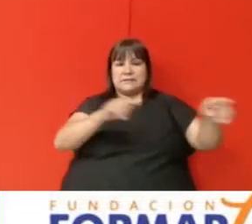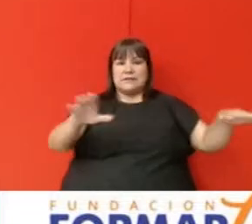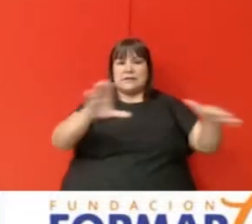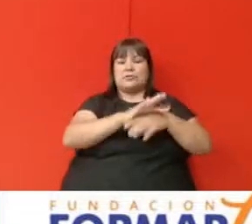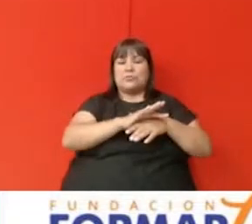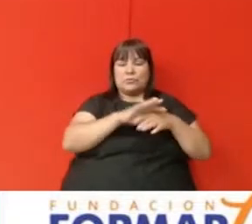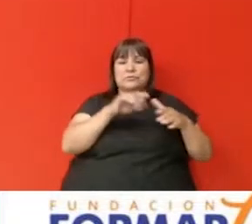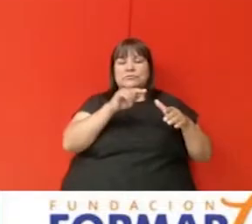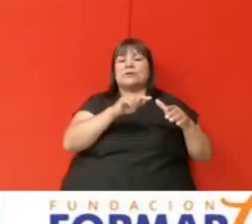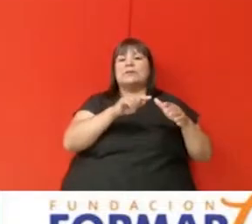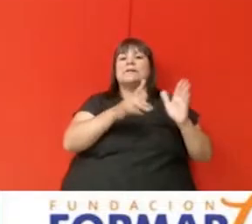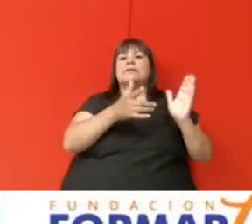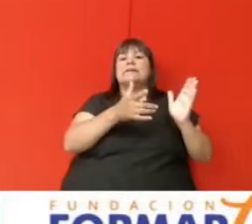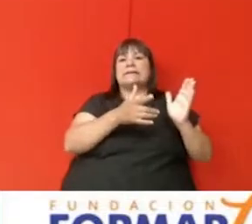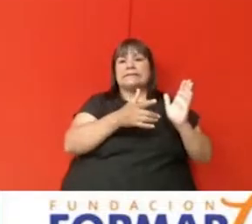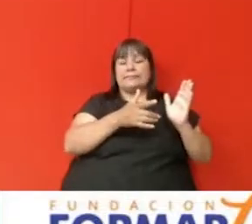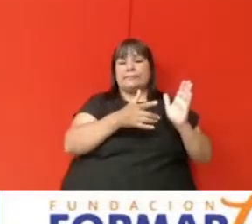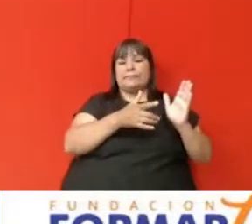asignatura que tiene que ver con